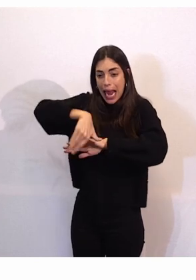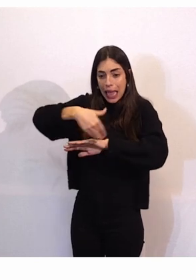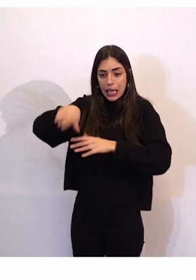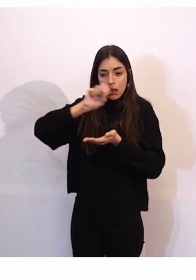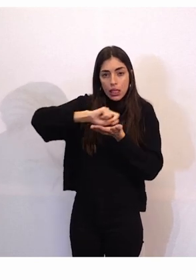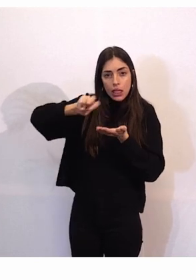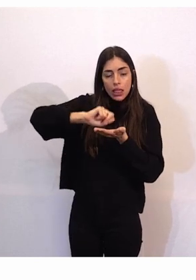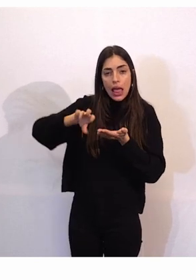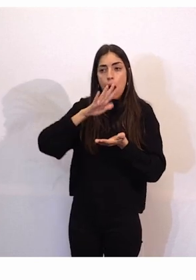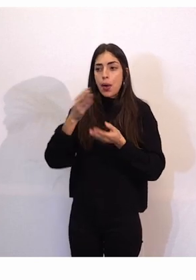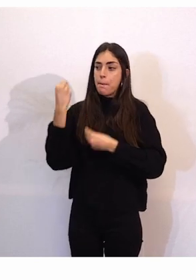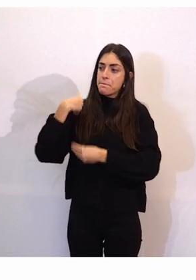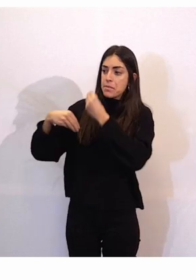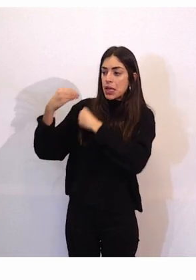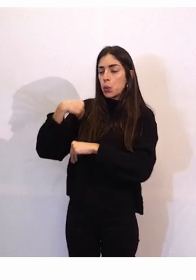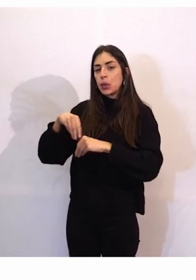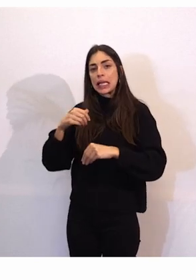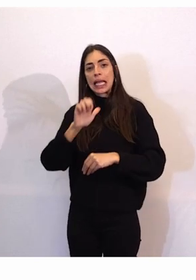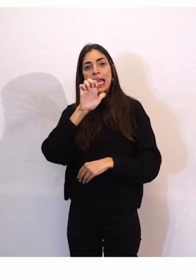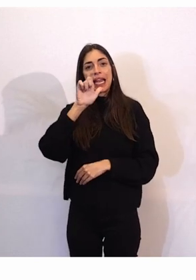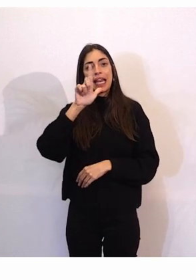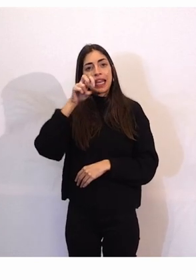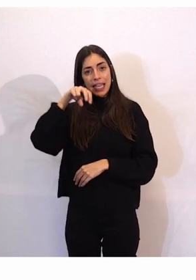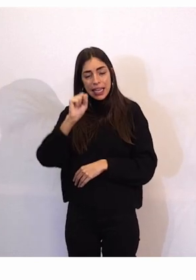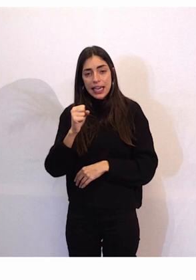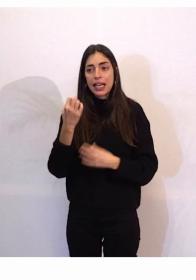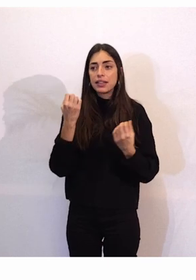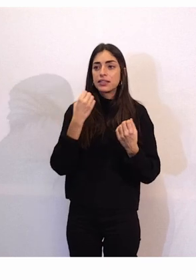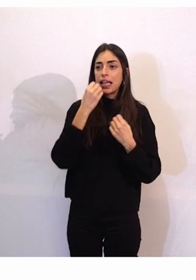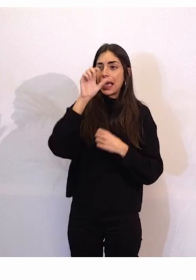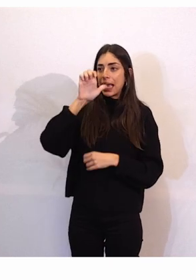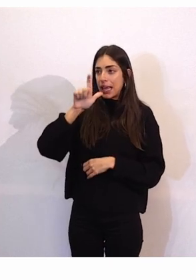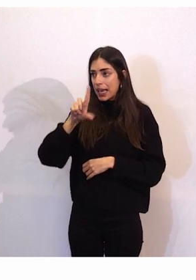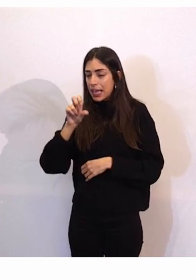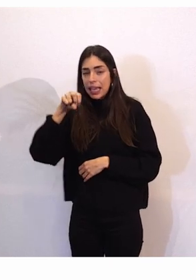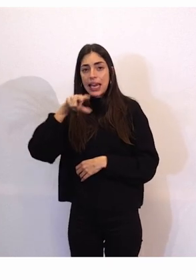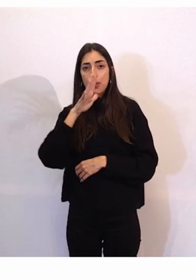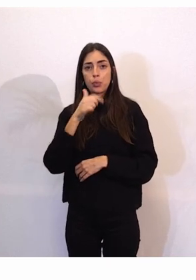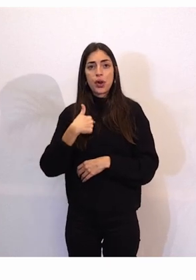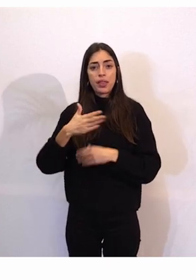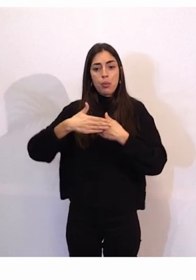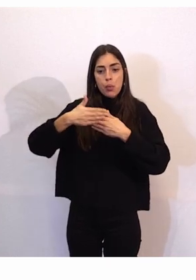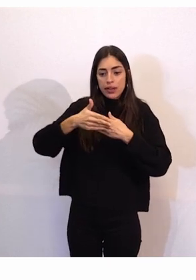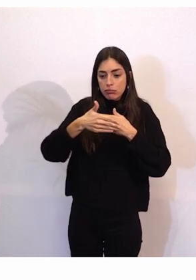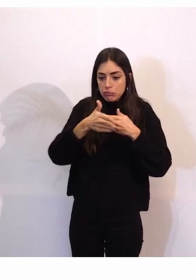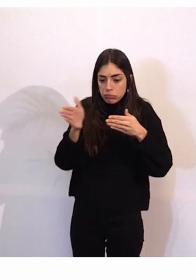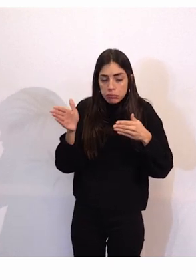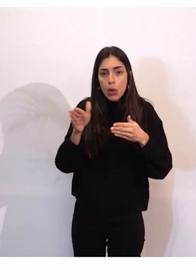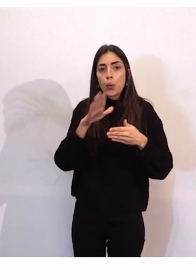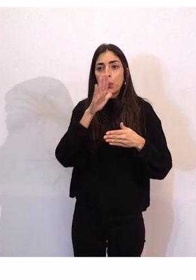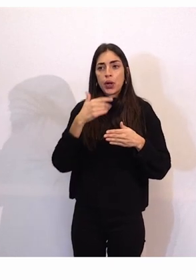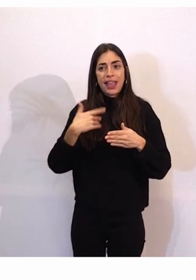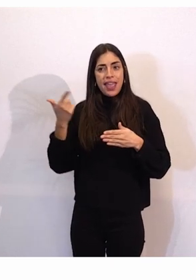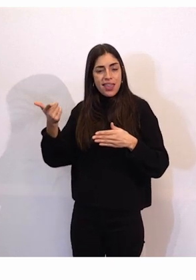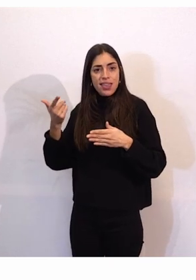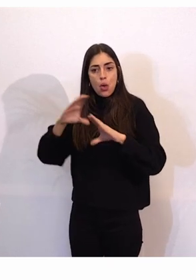están preguntando que Elena, que Elena, que Elena, que Elena. No tengo que decir que me abran la puerta porque me la abren. O sea, Elena está totalmente integrada